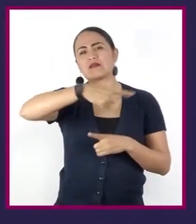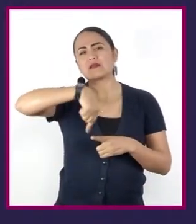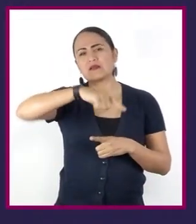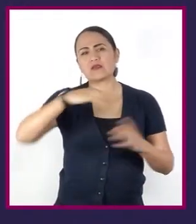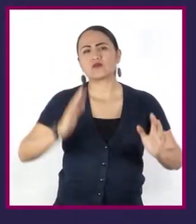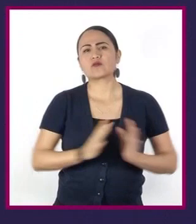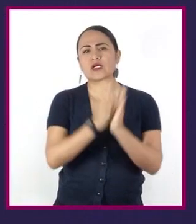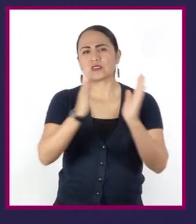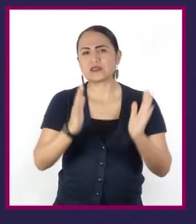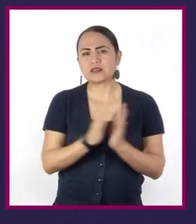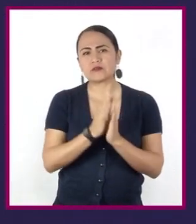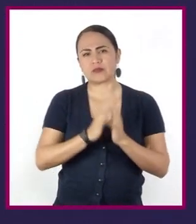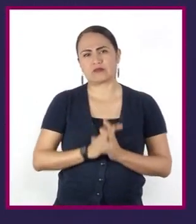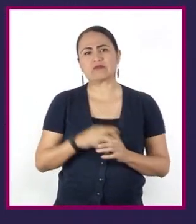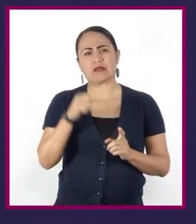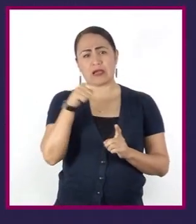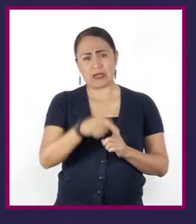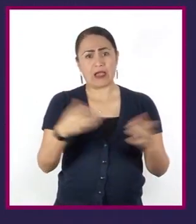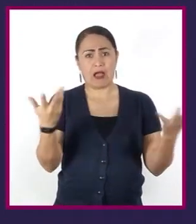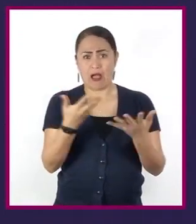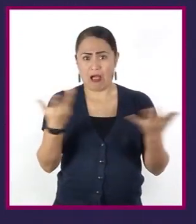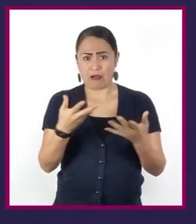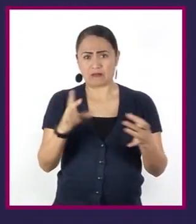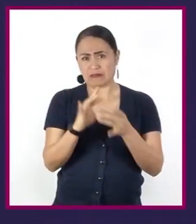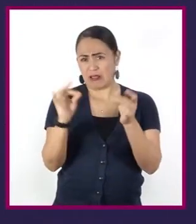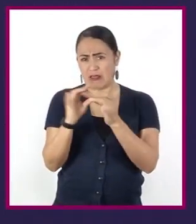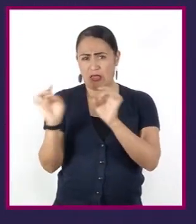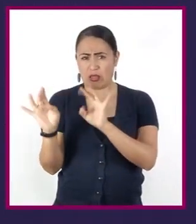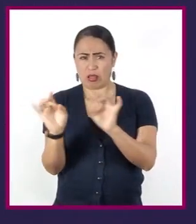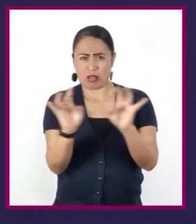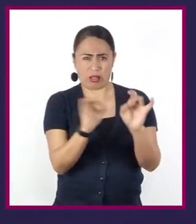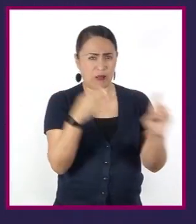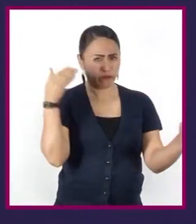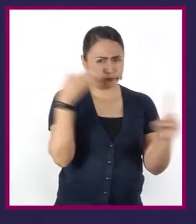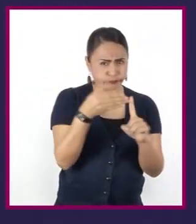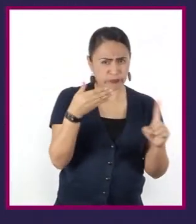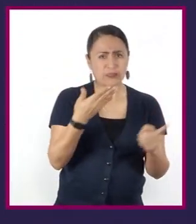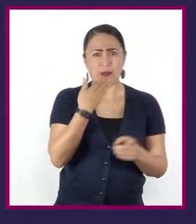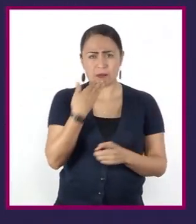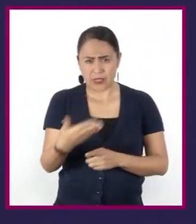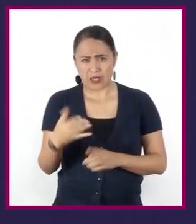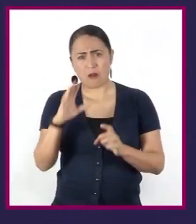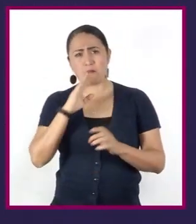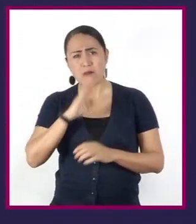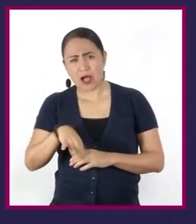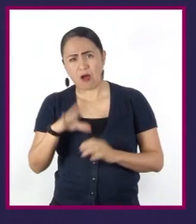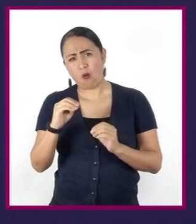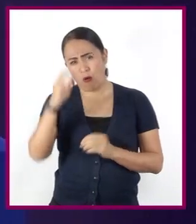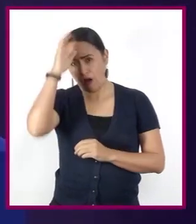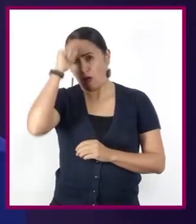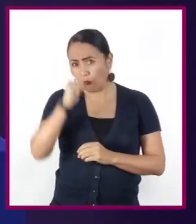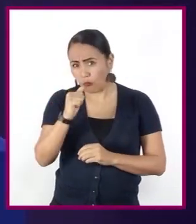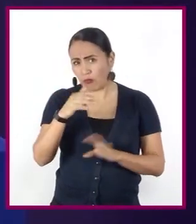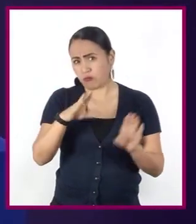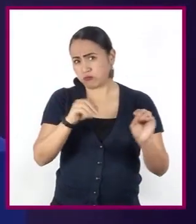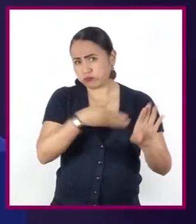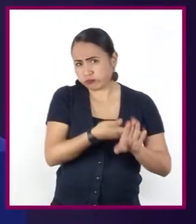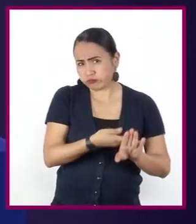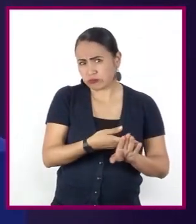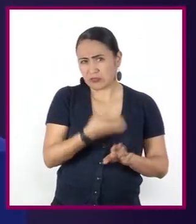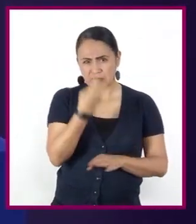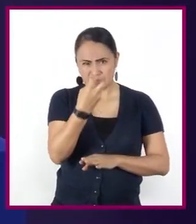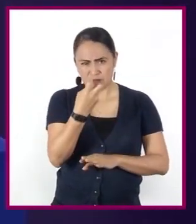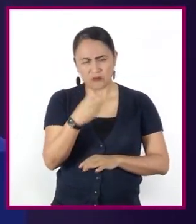se centra en describir el hecho en sí o decir si está de acuerdo en ello o no.